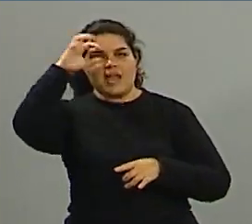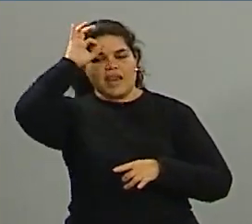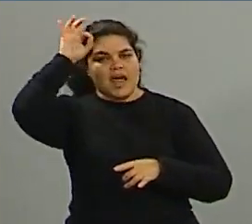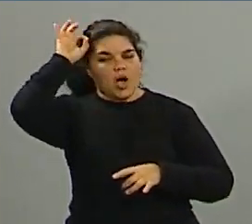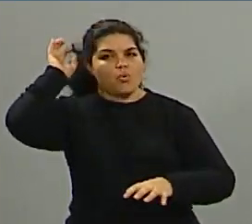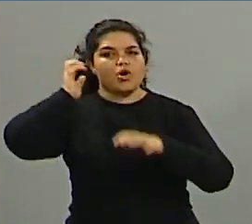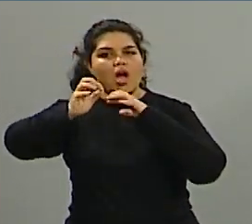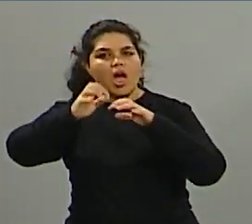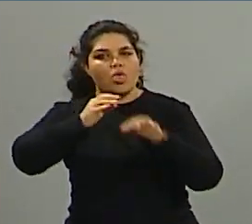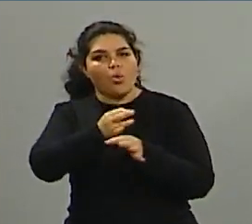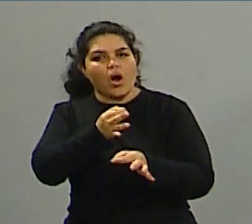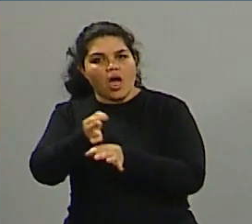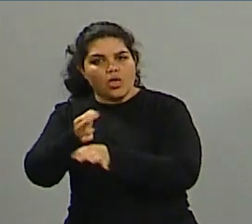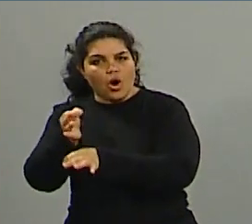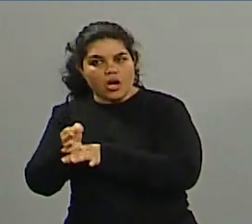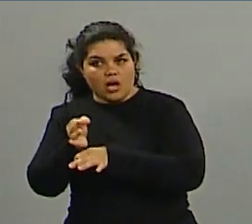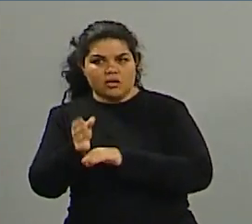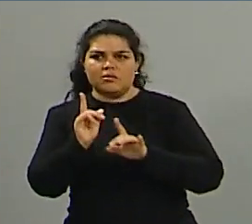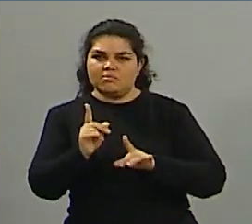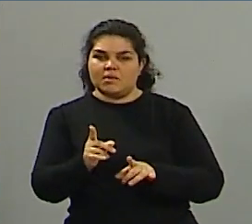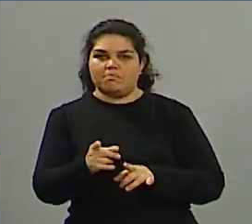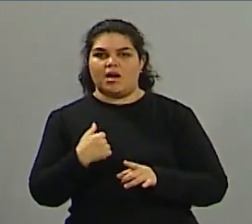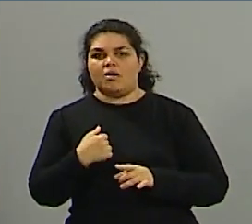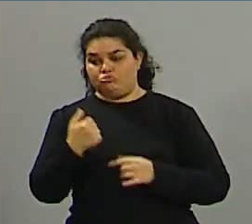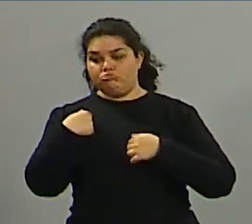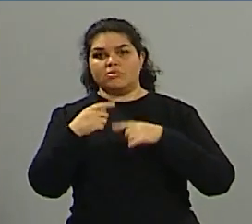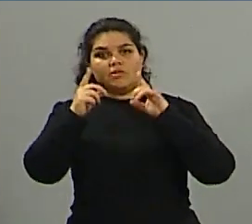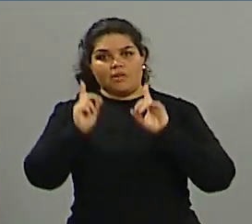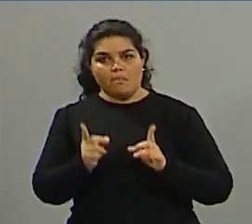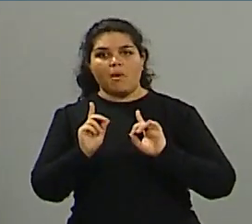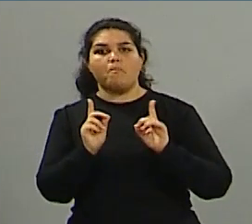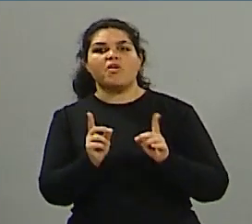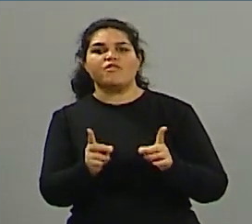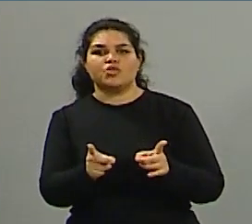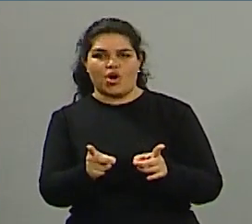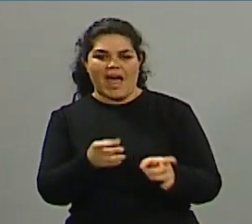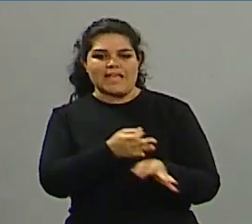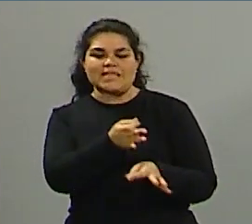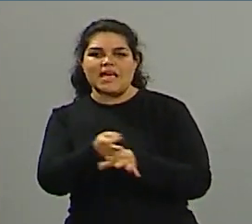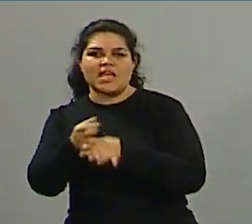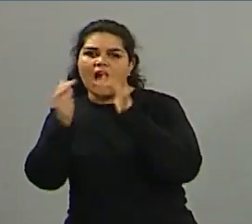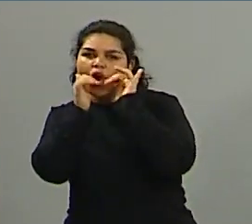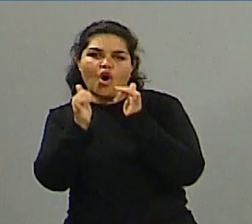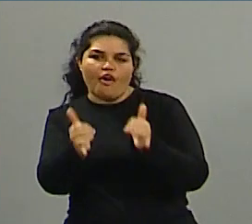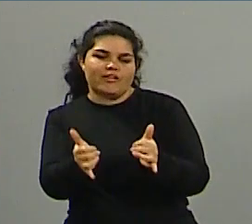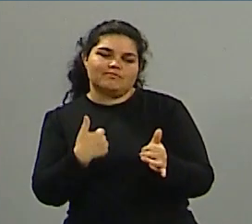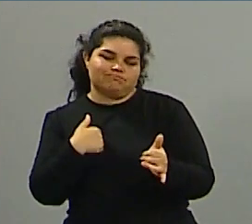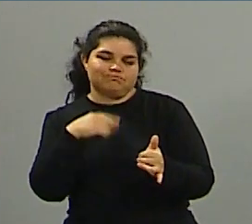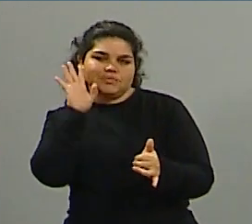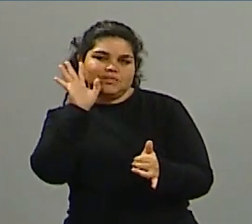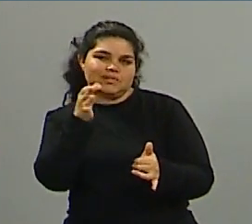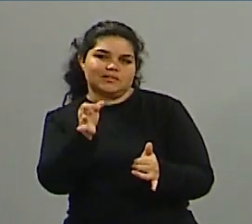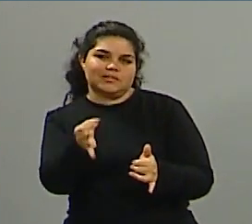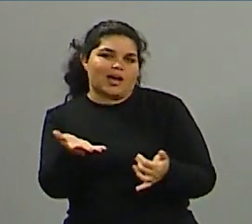de base, hace Ujú, 16 años, 17 años que trabajo con adolescentes ujú. y bueno, y esto yo ya lo venía a venir, ¿no?